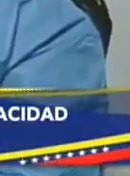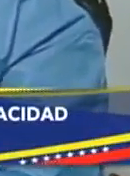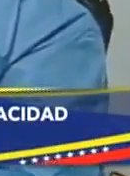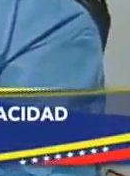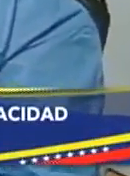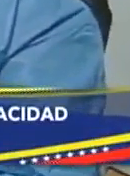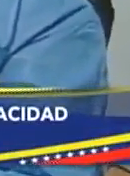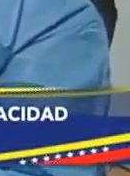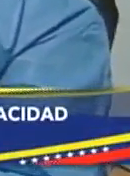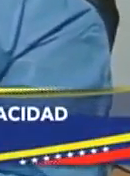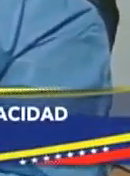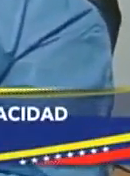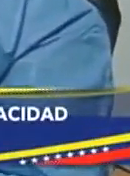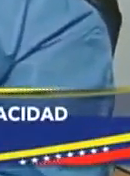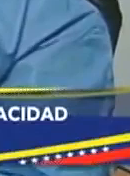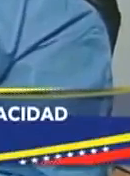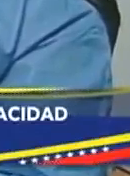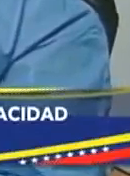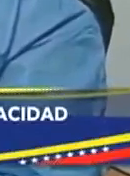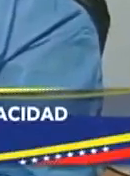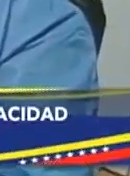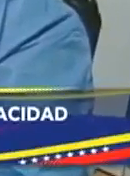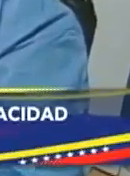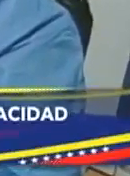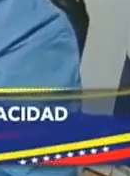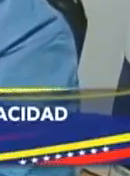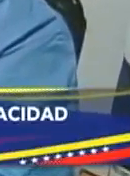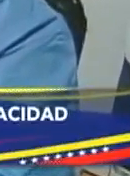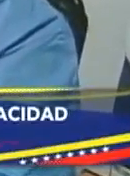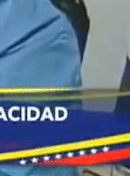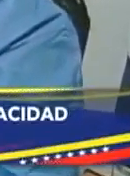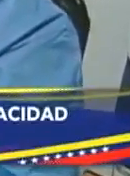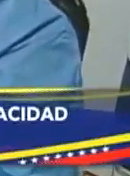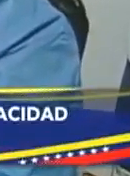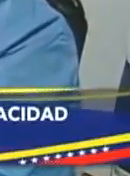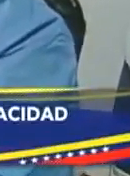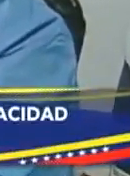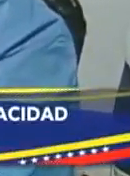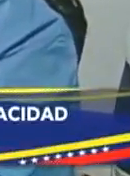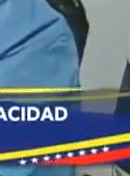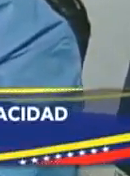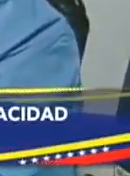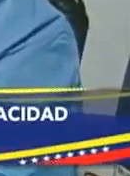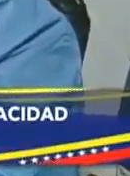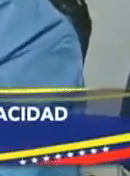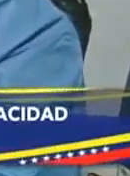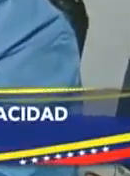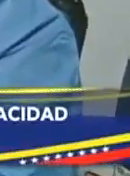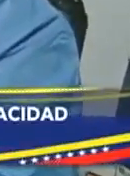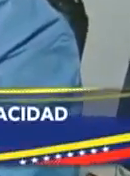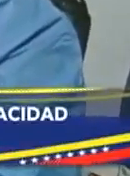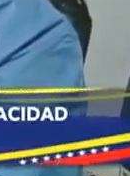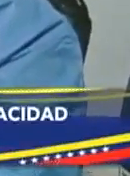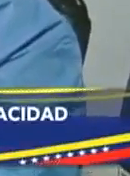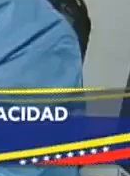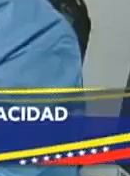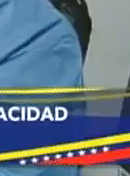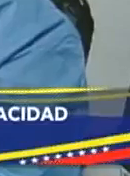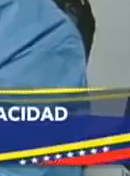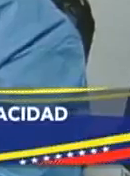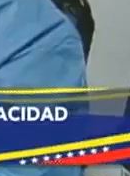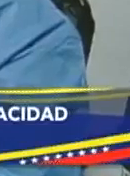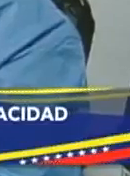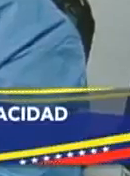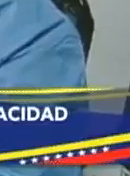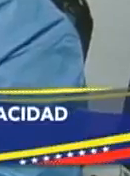estas personas que trabajan acá, las doctoras, las licenciadas, son personas con un corazón inmenso que atienden